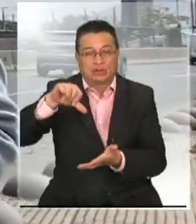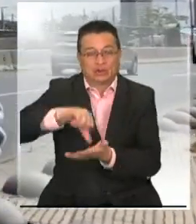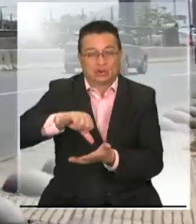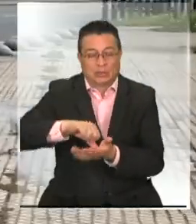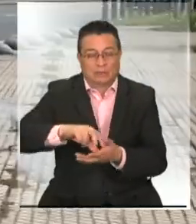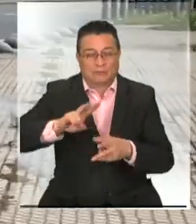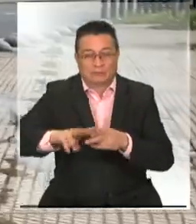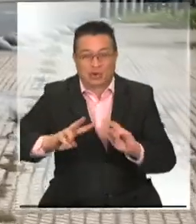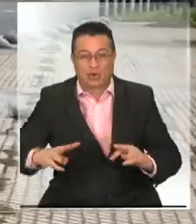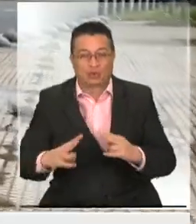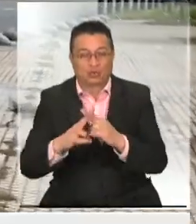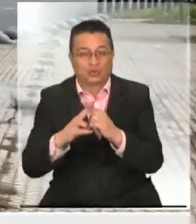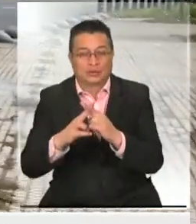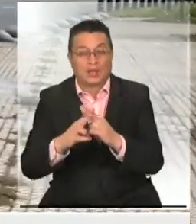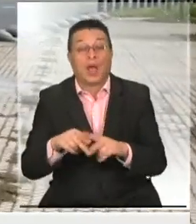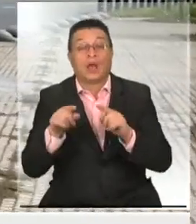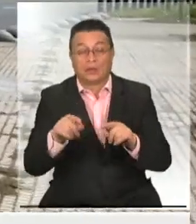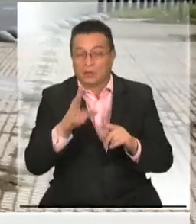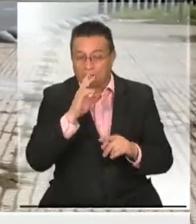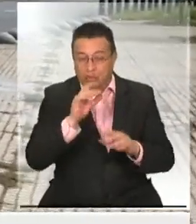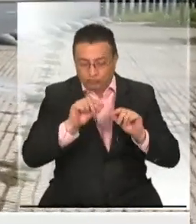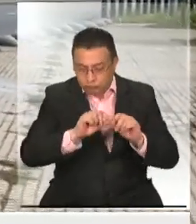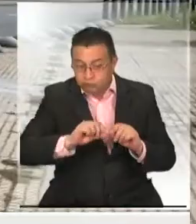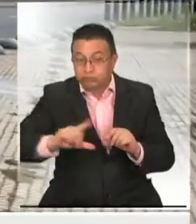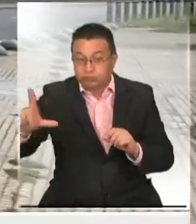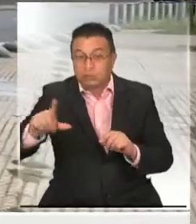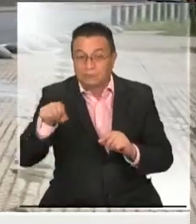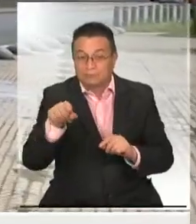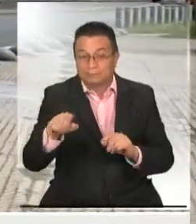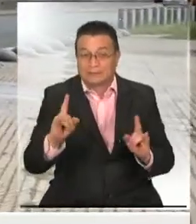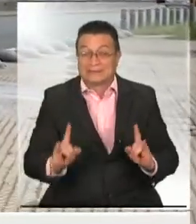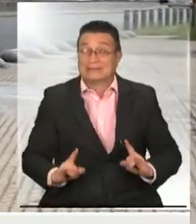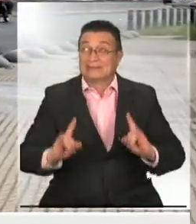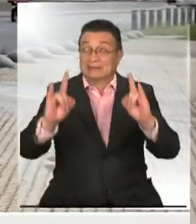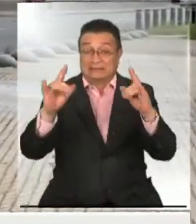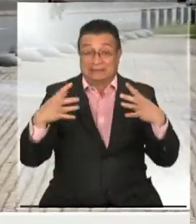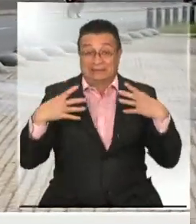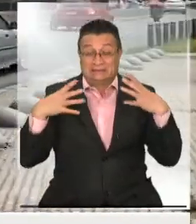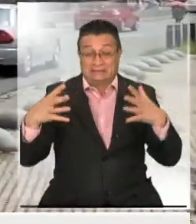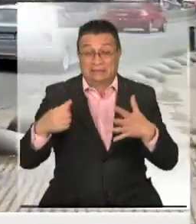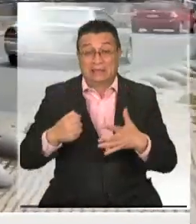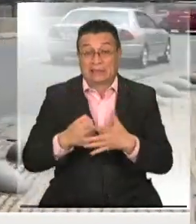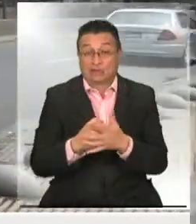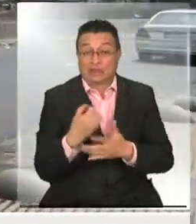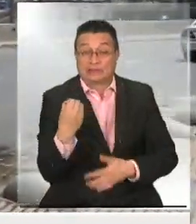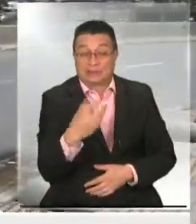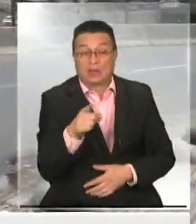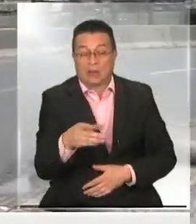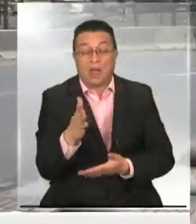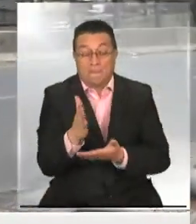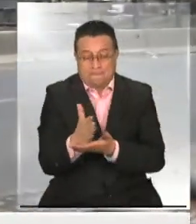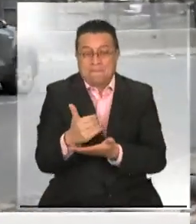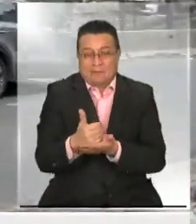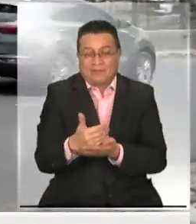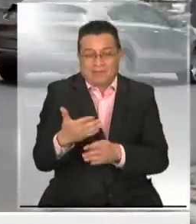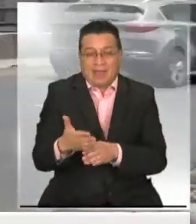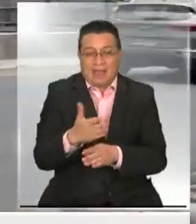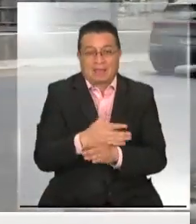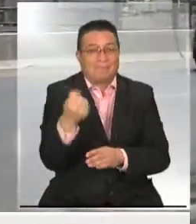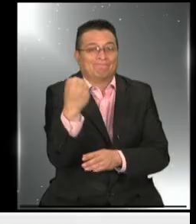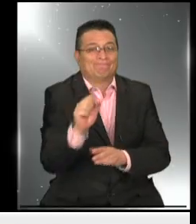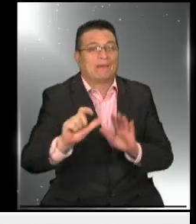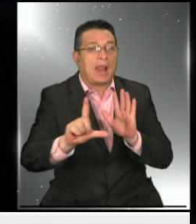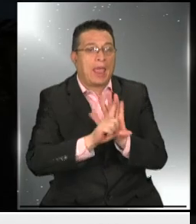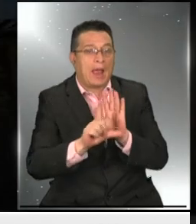no solo eso. Al parecer, desde su concepción, estas enormes torres de Estación Central habrían sido planificadas en la